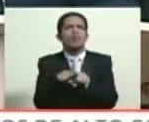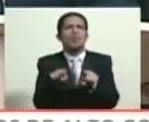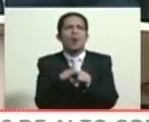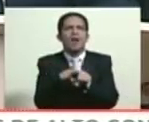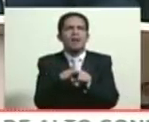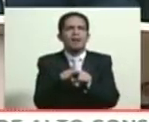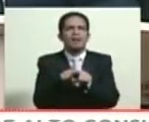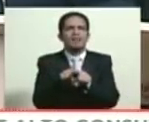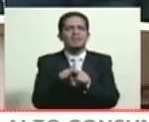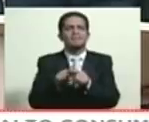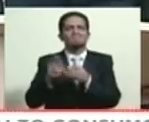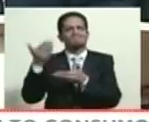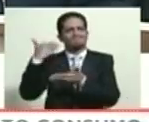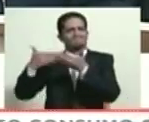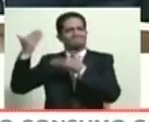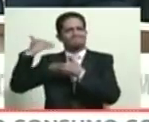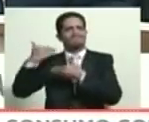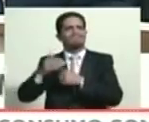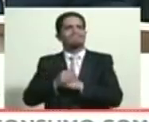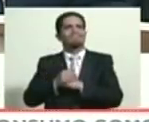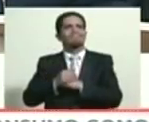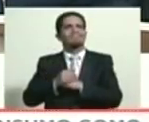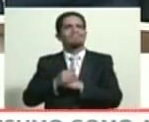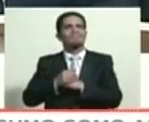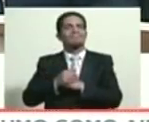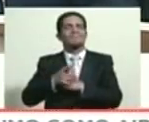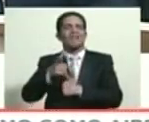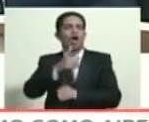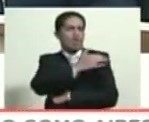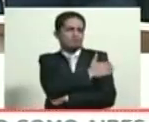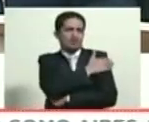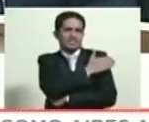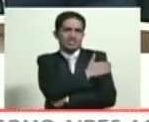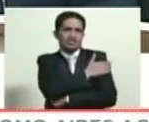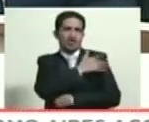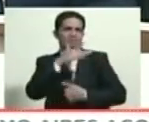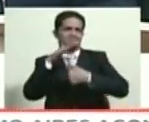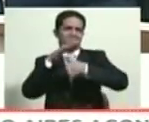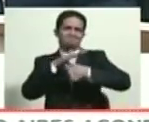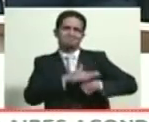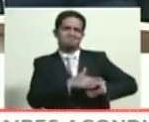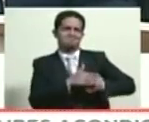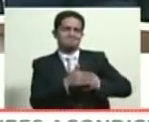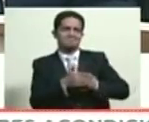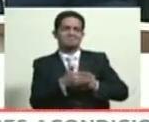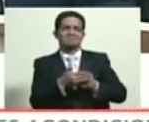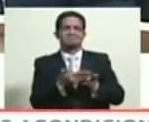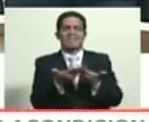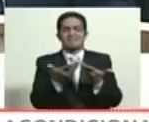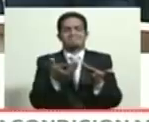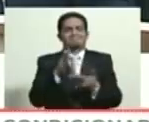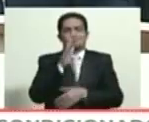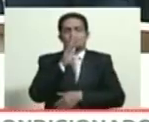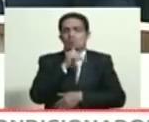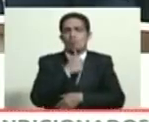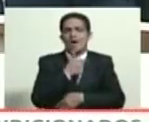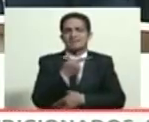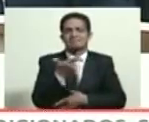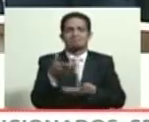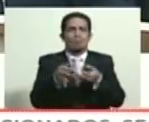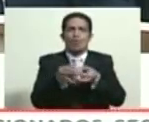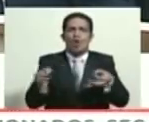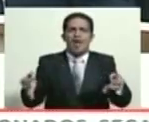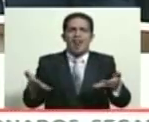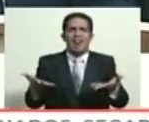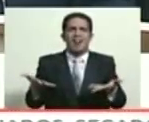viene imprimiéndole esta ultraderecha, que no tiene ni un solo atisbo de moral,